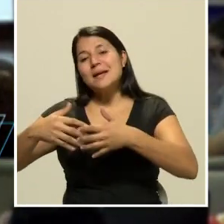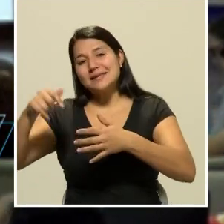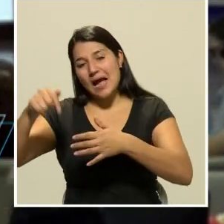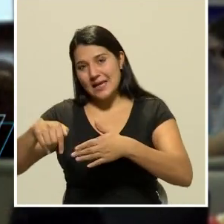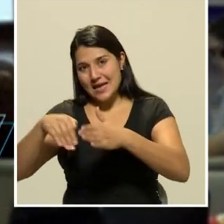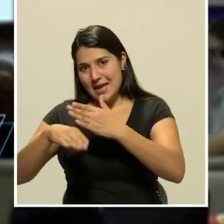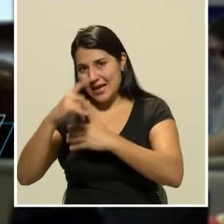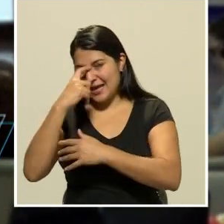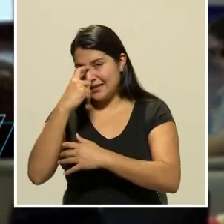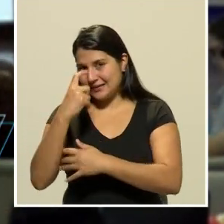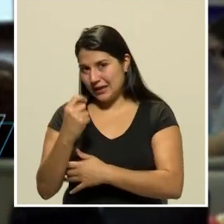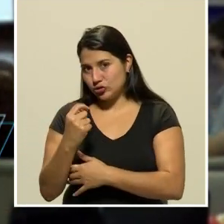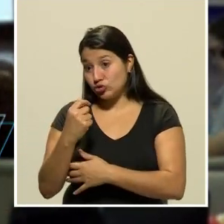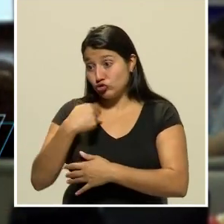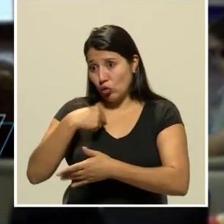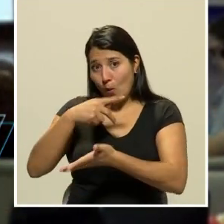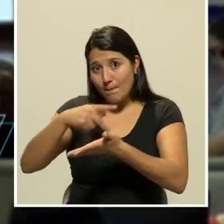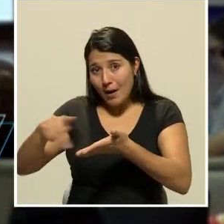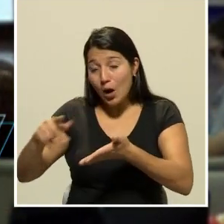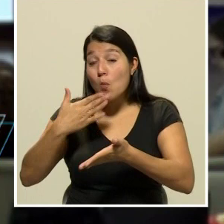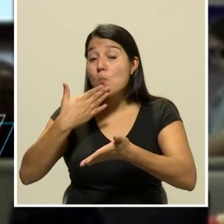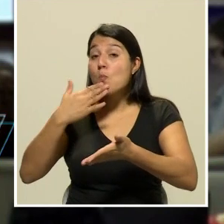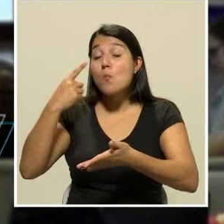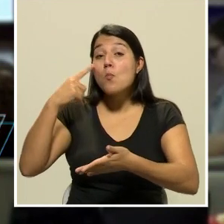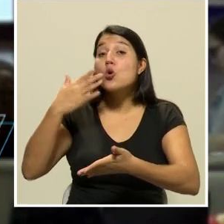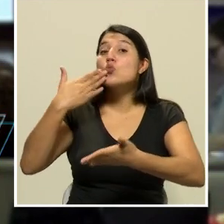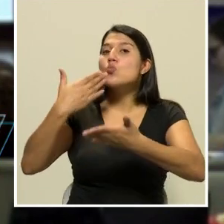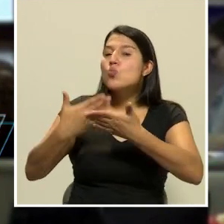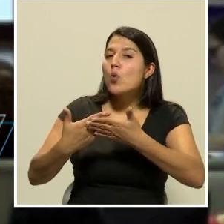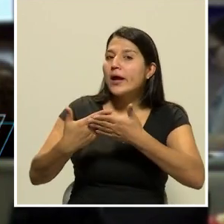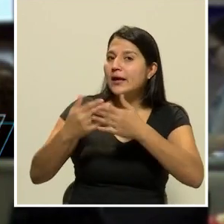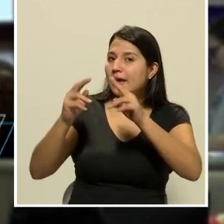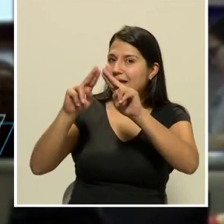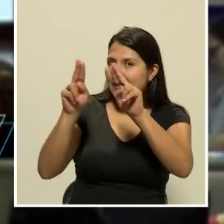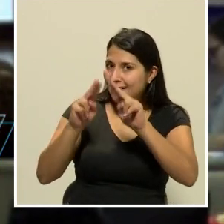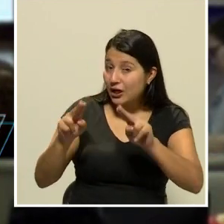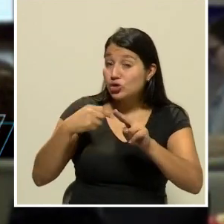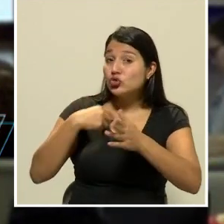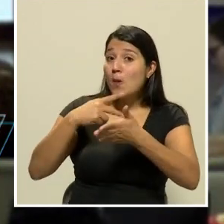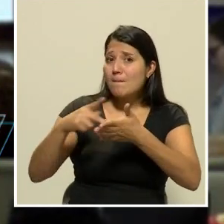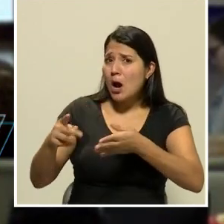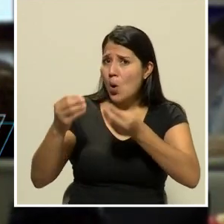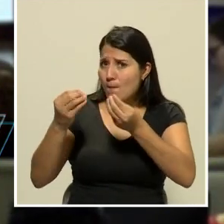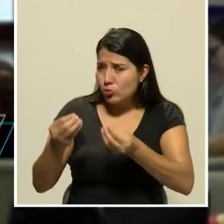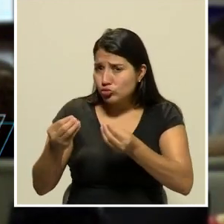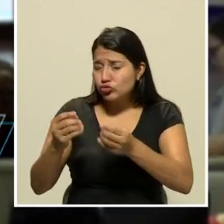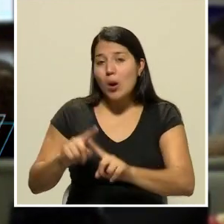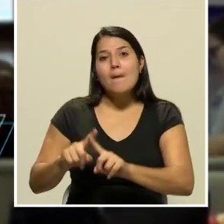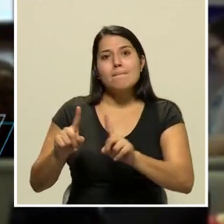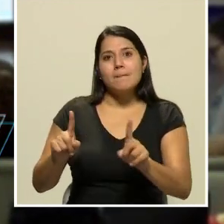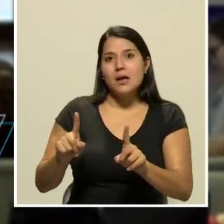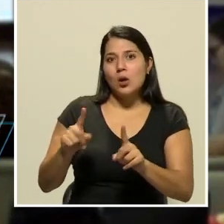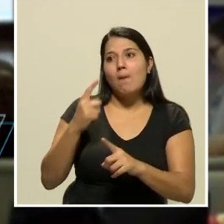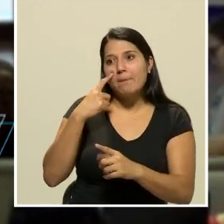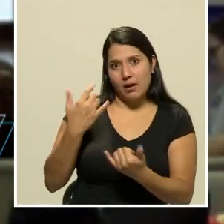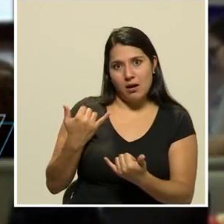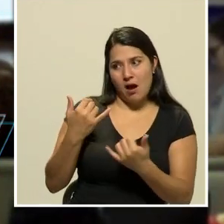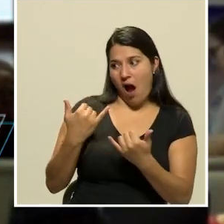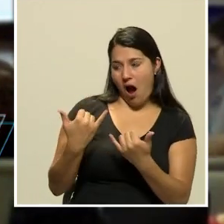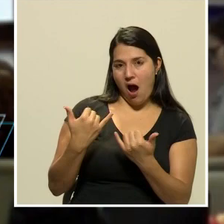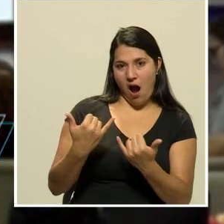una buena Internet. Estoy pagando bastante y sin embargo ¿verdad? Se me cayó